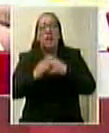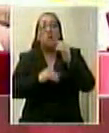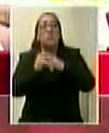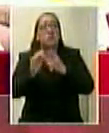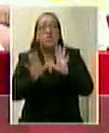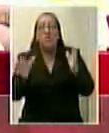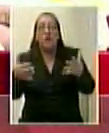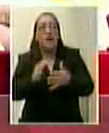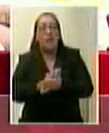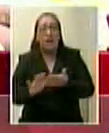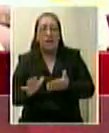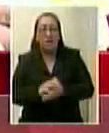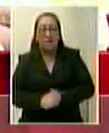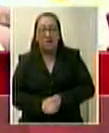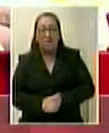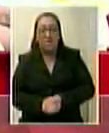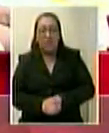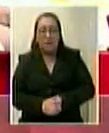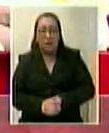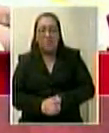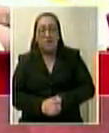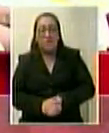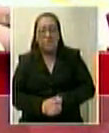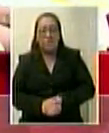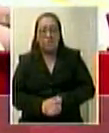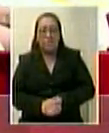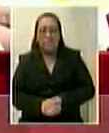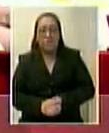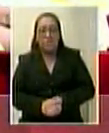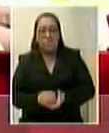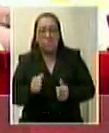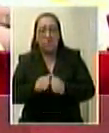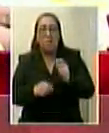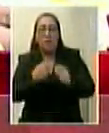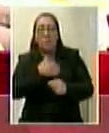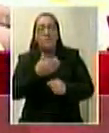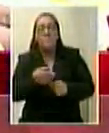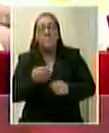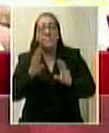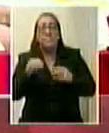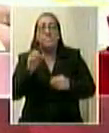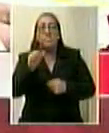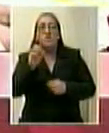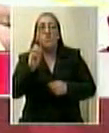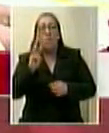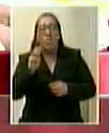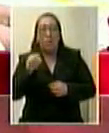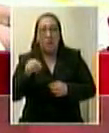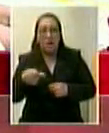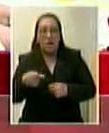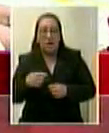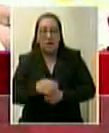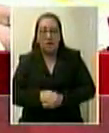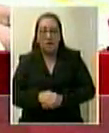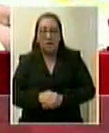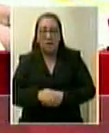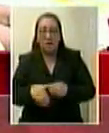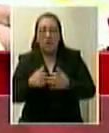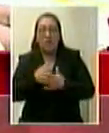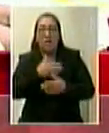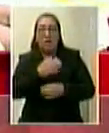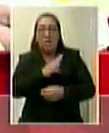infraestructura. En ese sentido, el acta de entendimiento otorgó un beneficio indebido a Shogun en contra de los intereses del